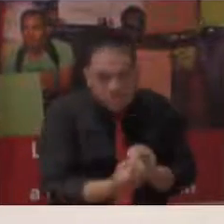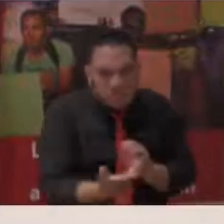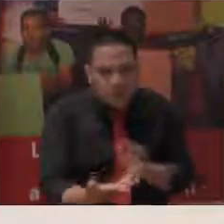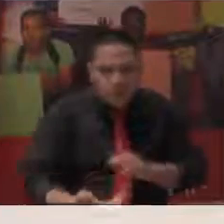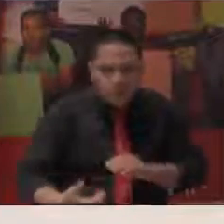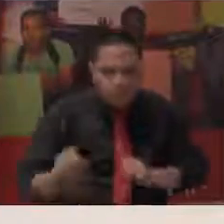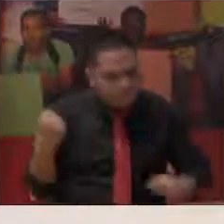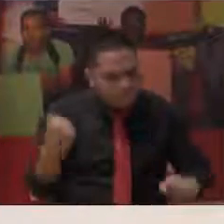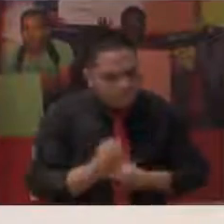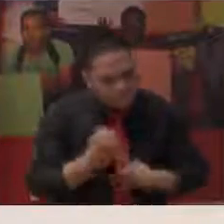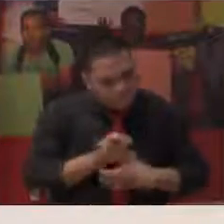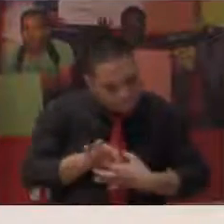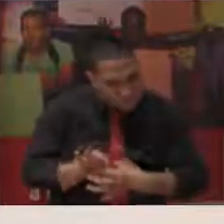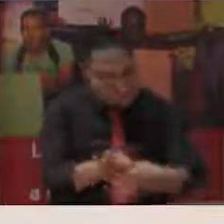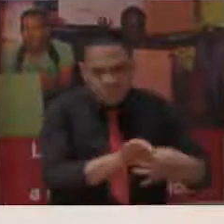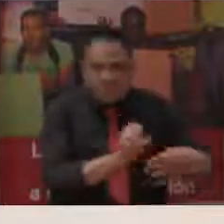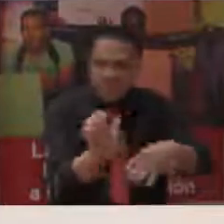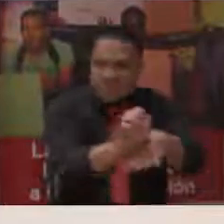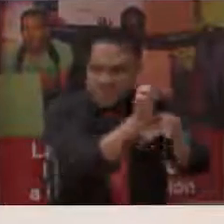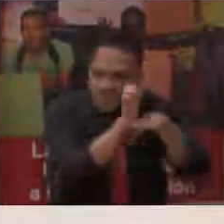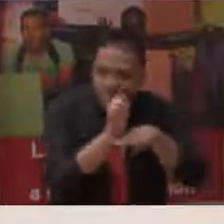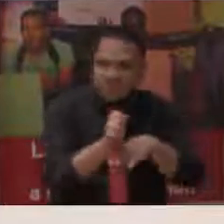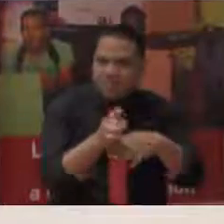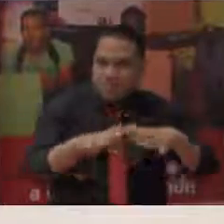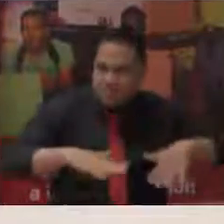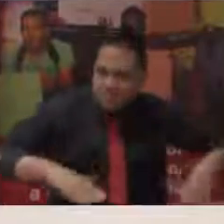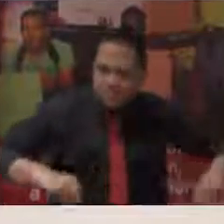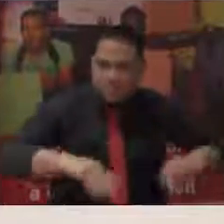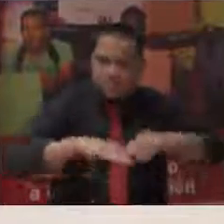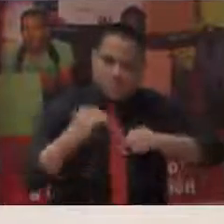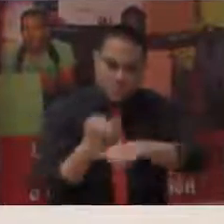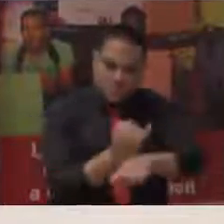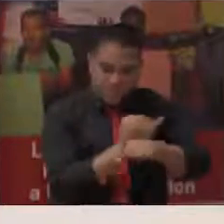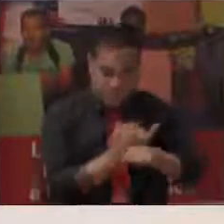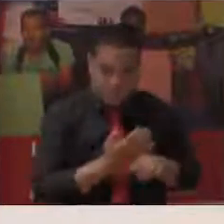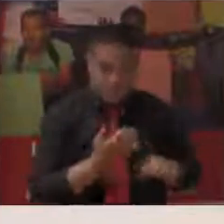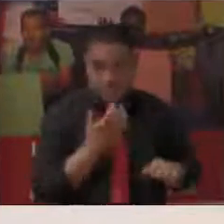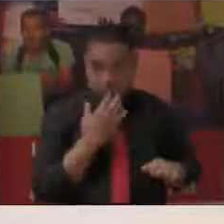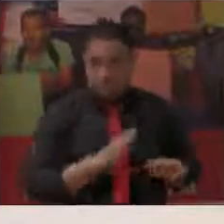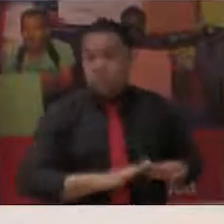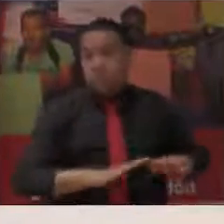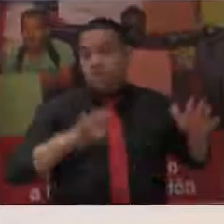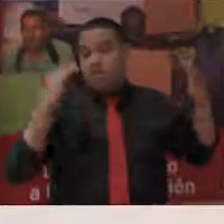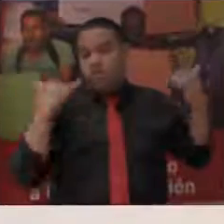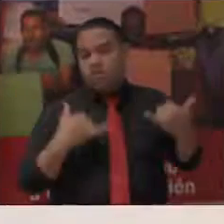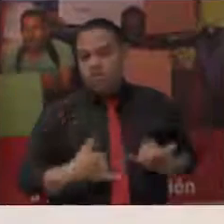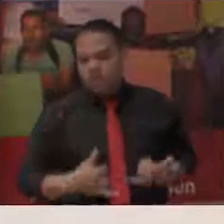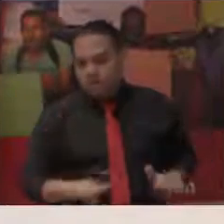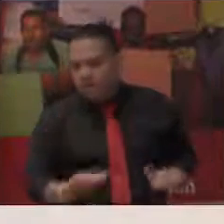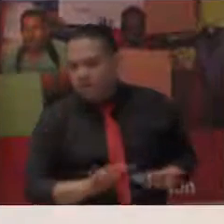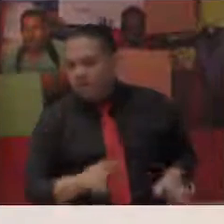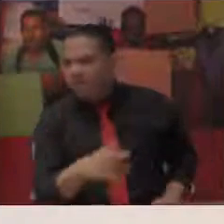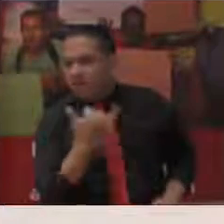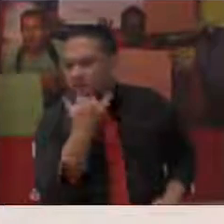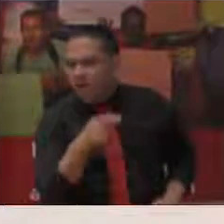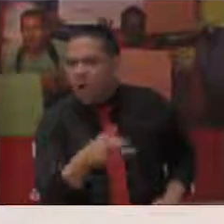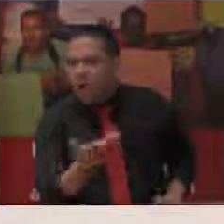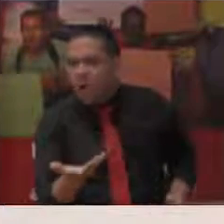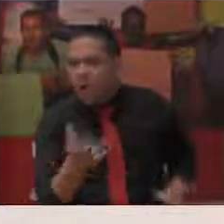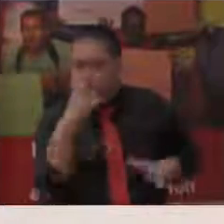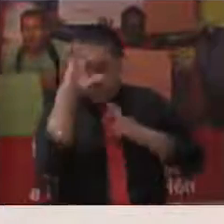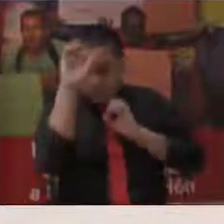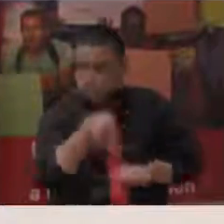que hacer de la mano con las entidades, con las instituciones. Porque cuando nos vayamos, ahí es donde va a quedar la capacidad. Ahí es donde va a